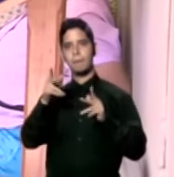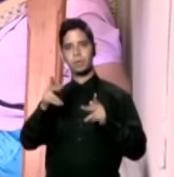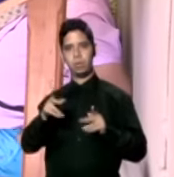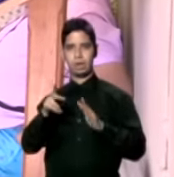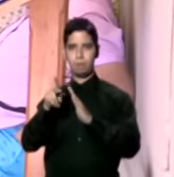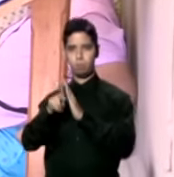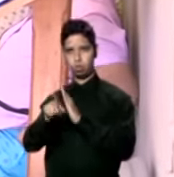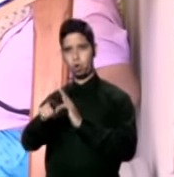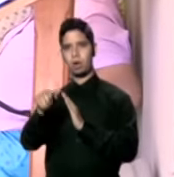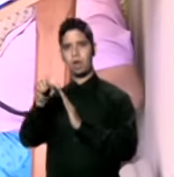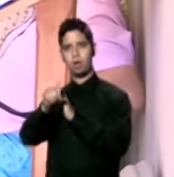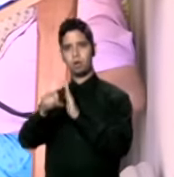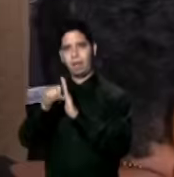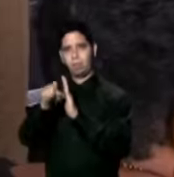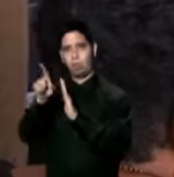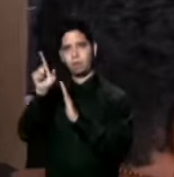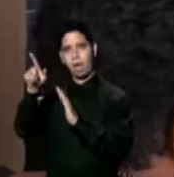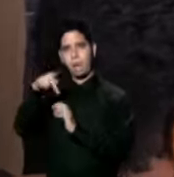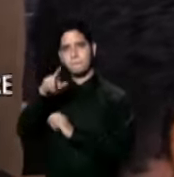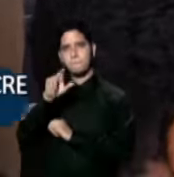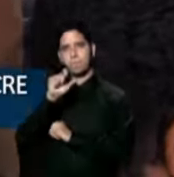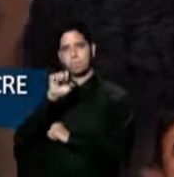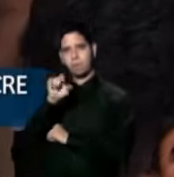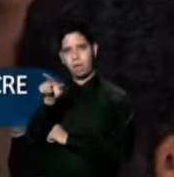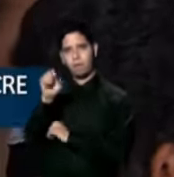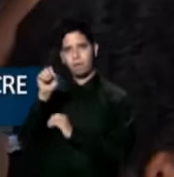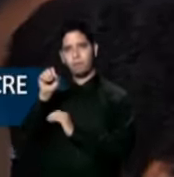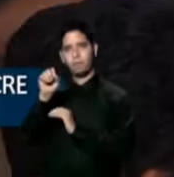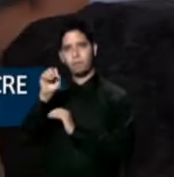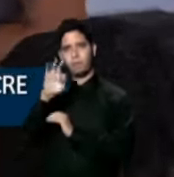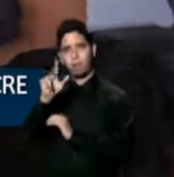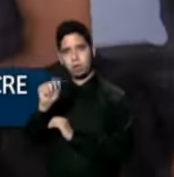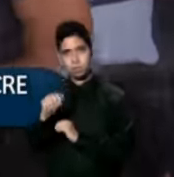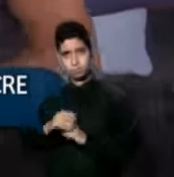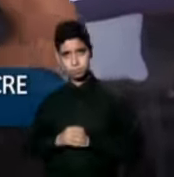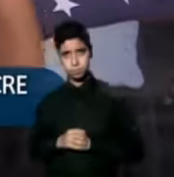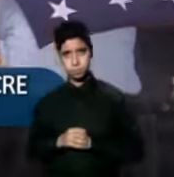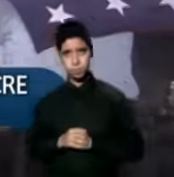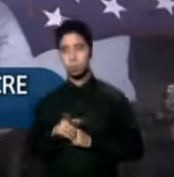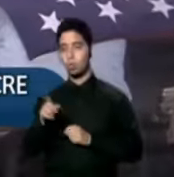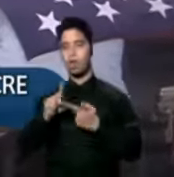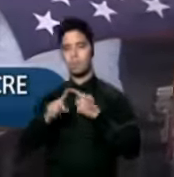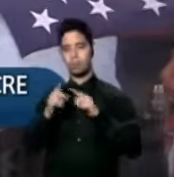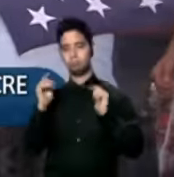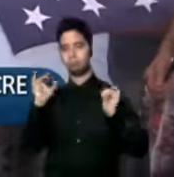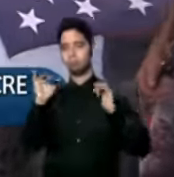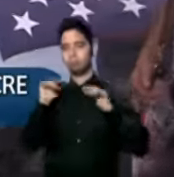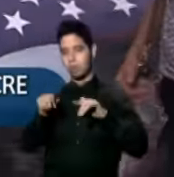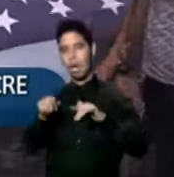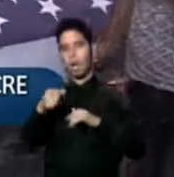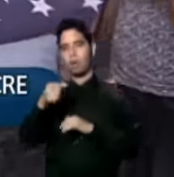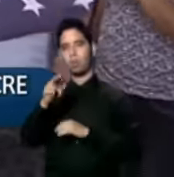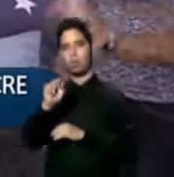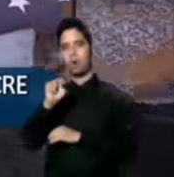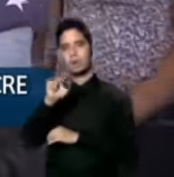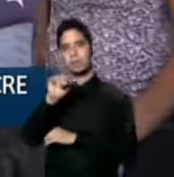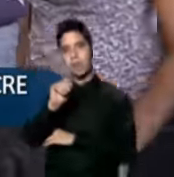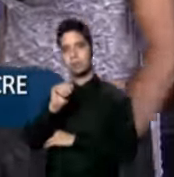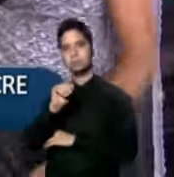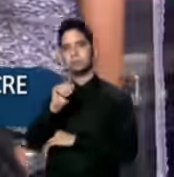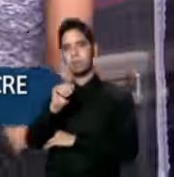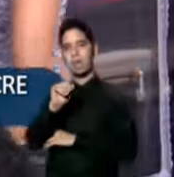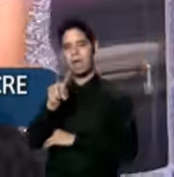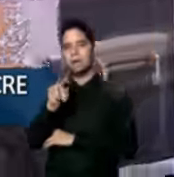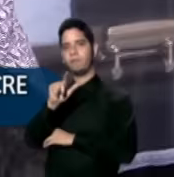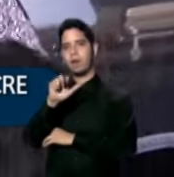discoteca Pulse en Orlando, Florida. Familiares y amigos llegaron hasta el barrio Esperanza de Guánica para mostrar sus condolencias a la familia y dar